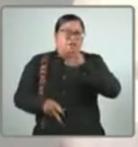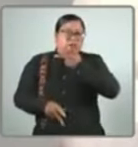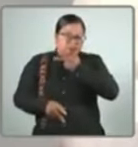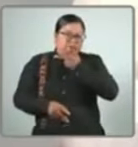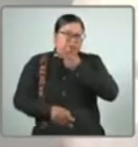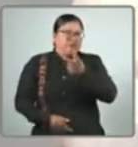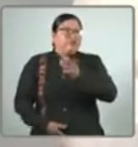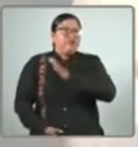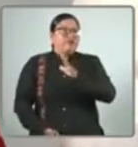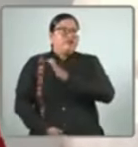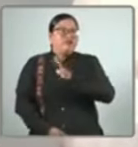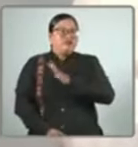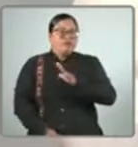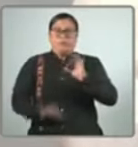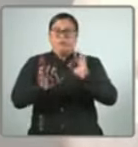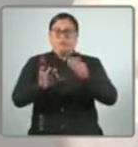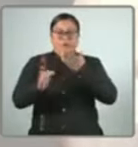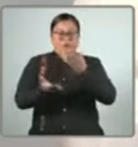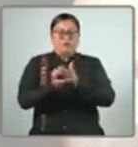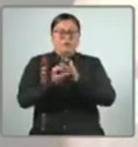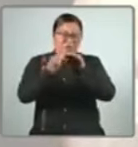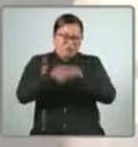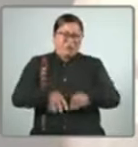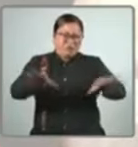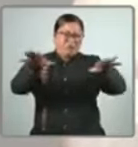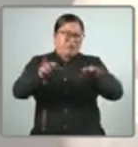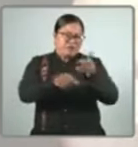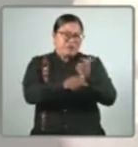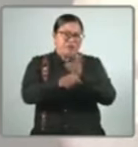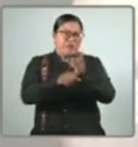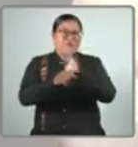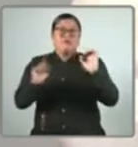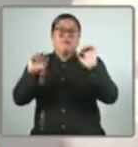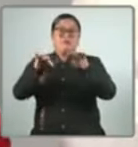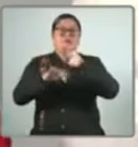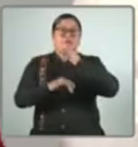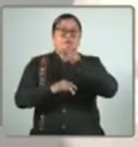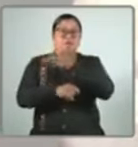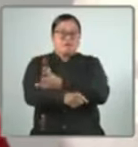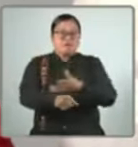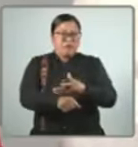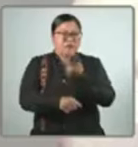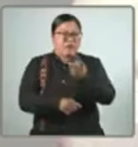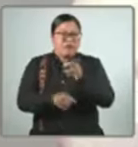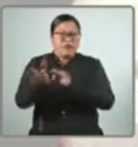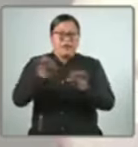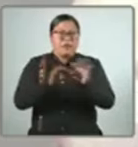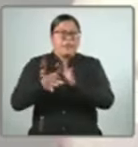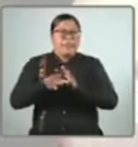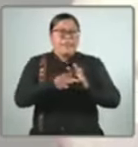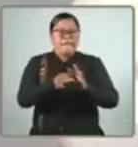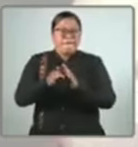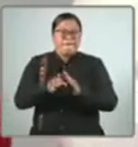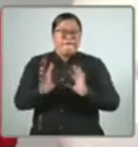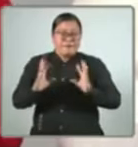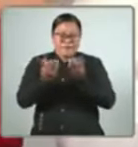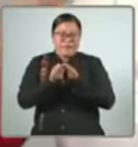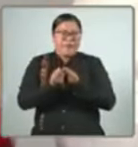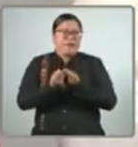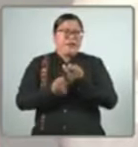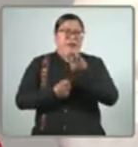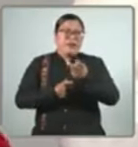tenido una excelente convocatoria en donde han acudido padres y madres de familia, porque ese es un trabajo en equipo, trabajo